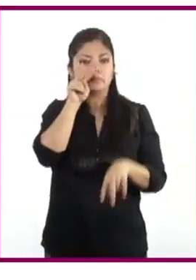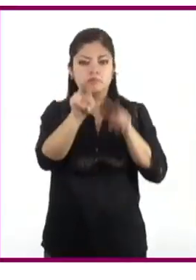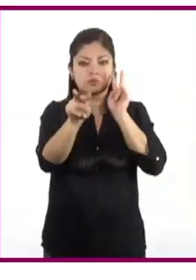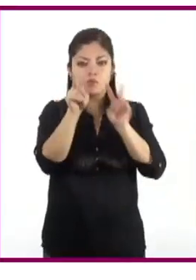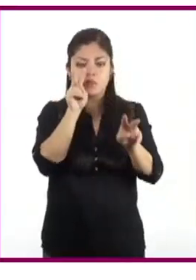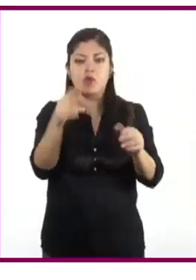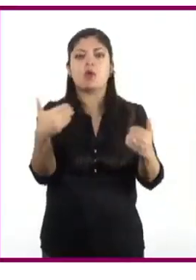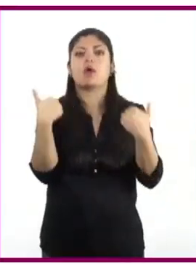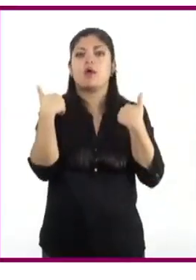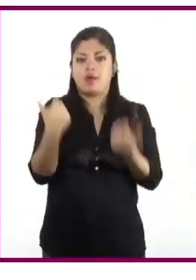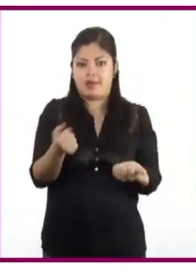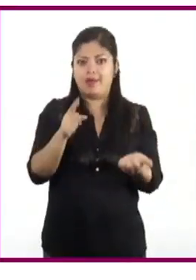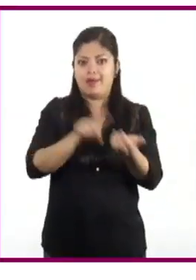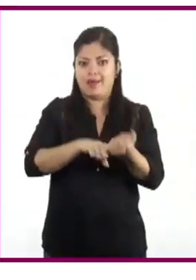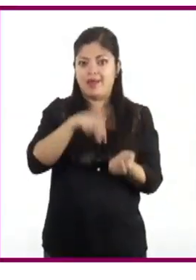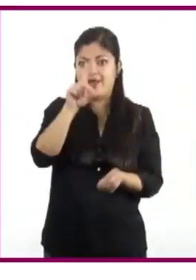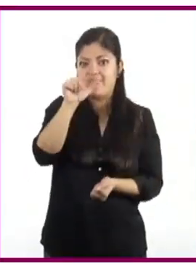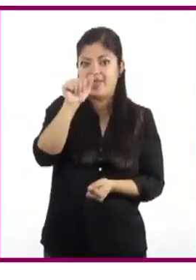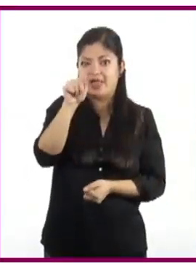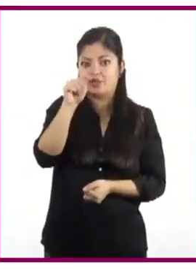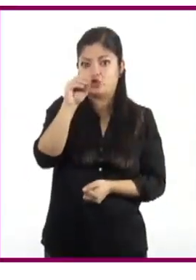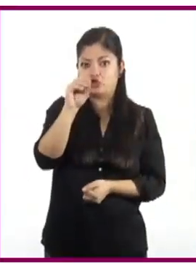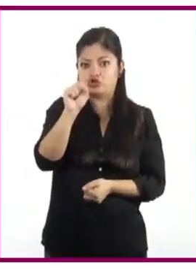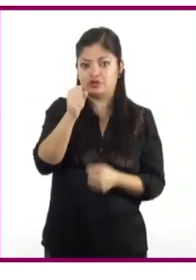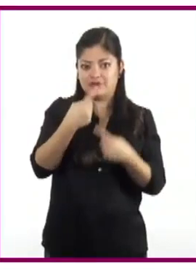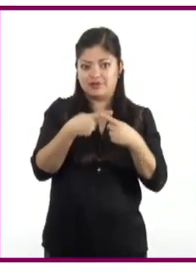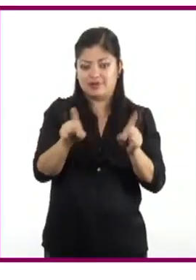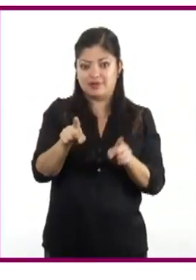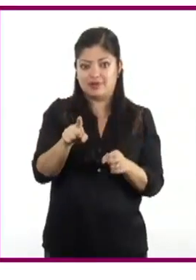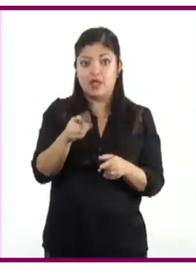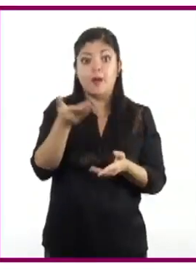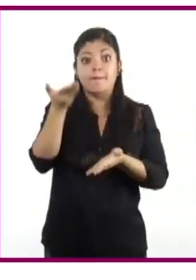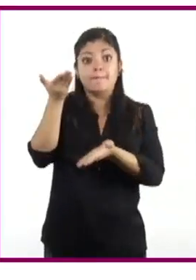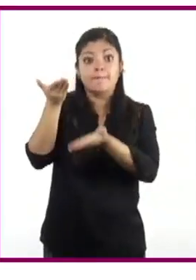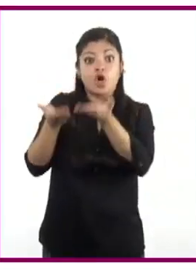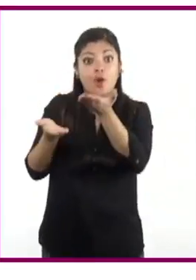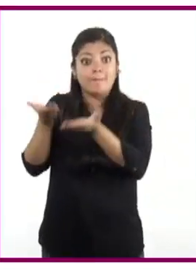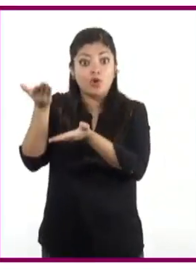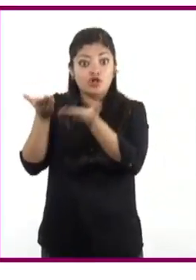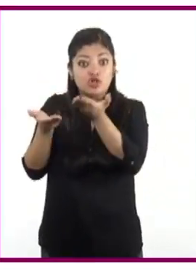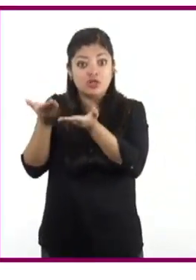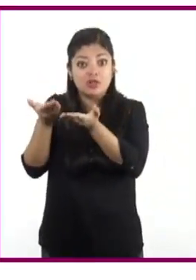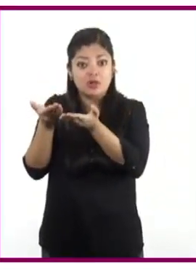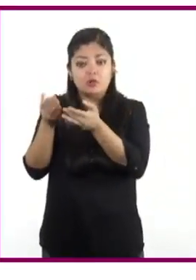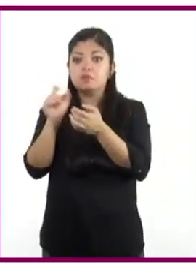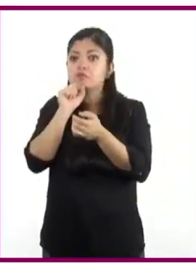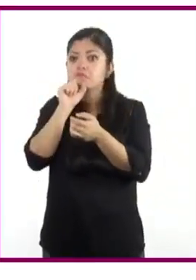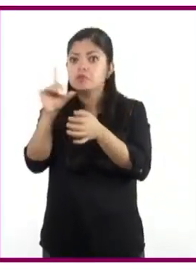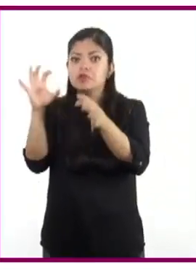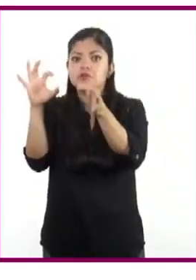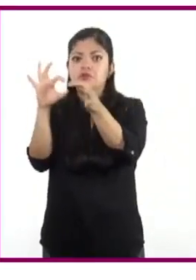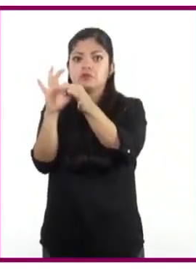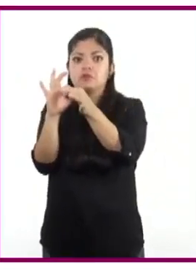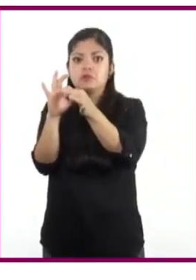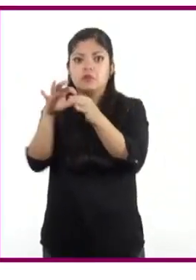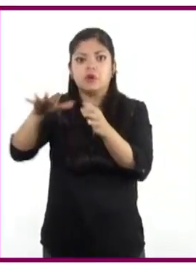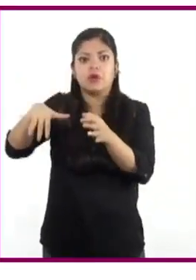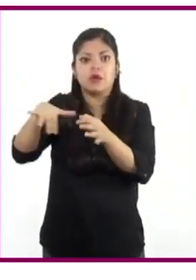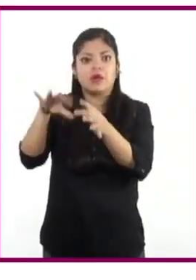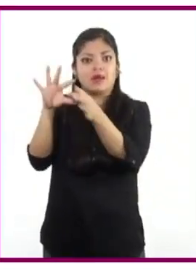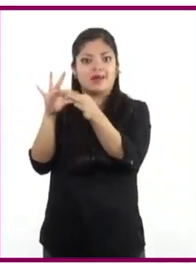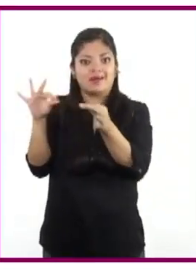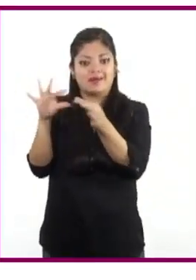el comportamiento de los datos y la relación de proporcionalidad que hay en ellos. Se observa